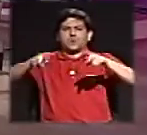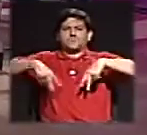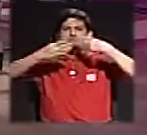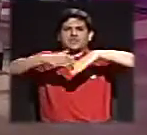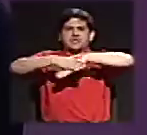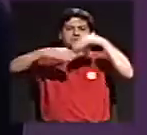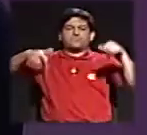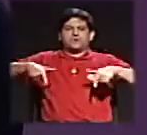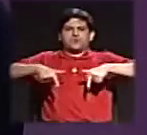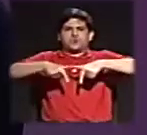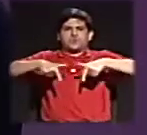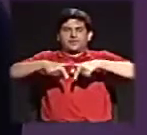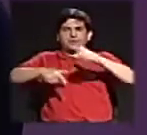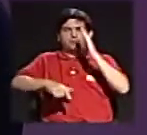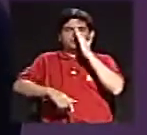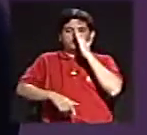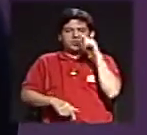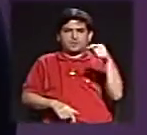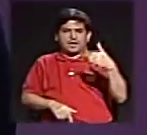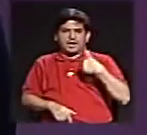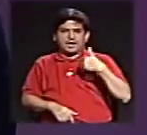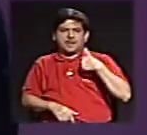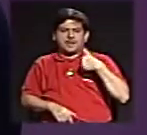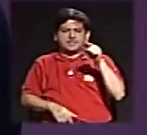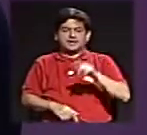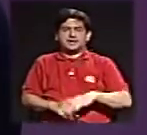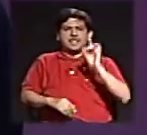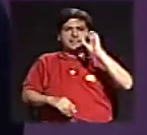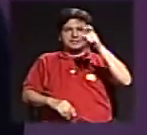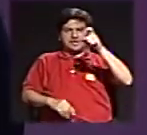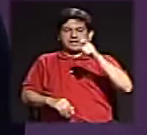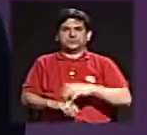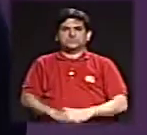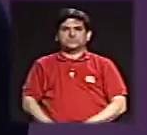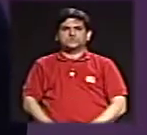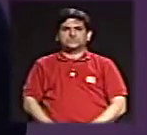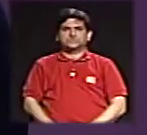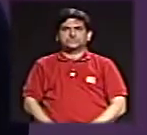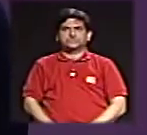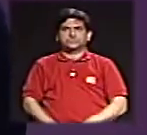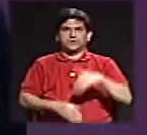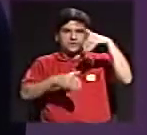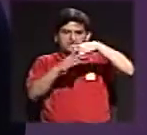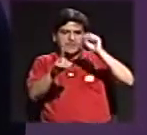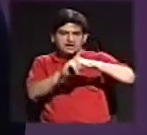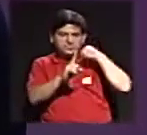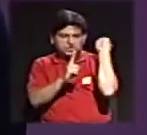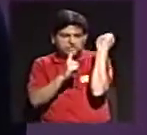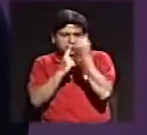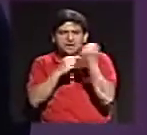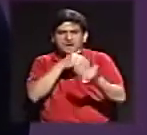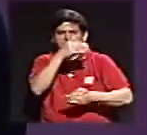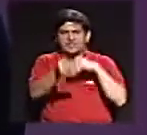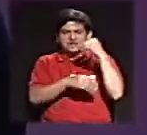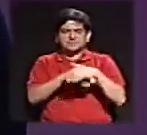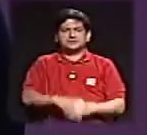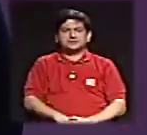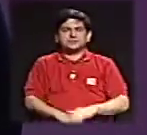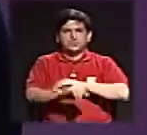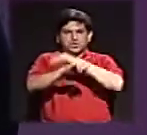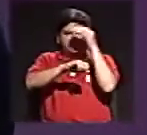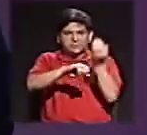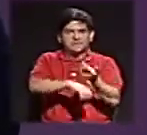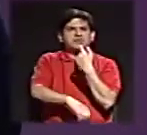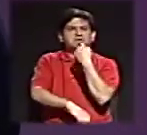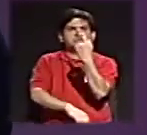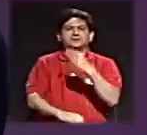del útero materno. Ella recibe este diagnóstico, ¿no? Entonces, en medio de este proceso, ¿verdad?, de embarazo y dilución, ella